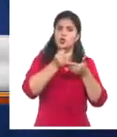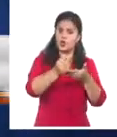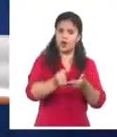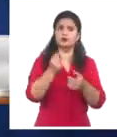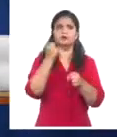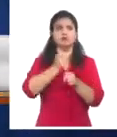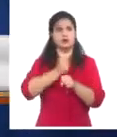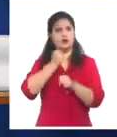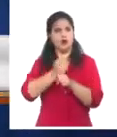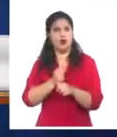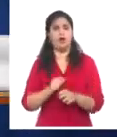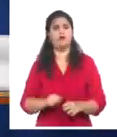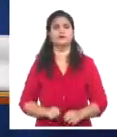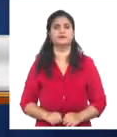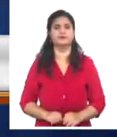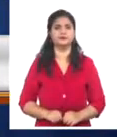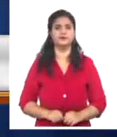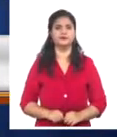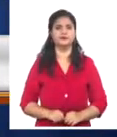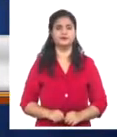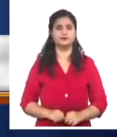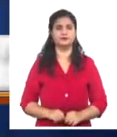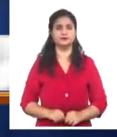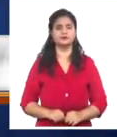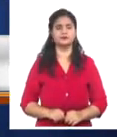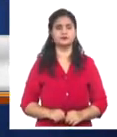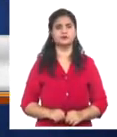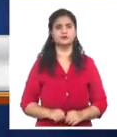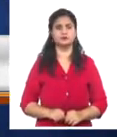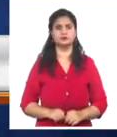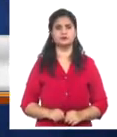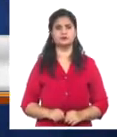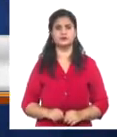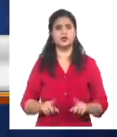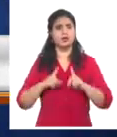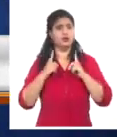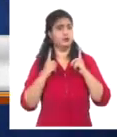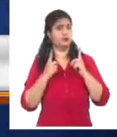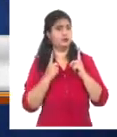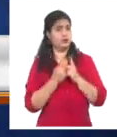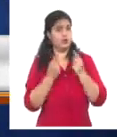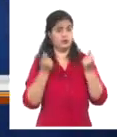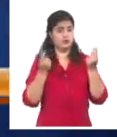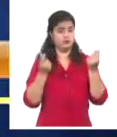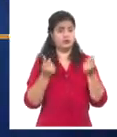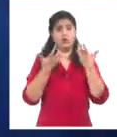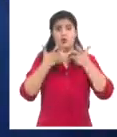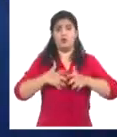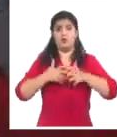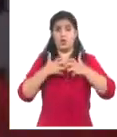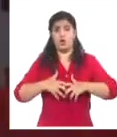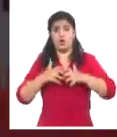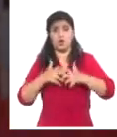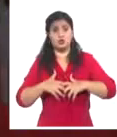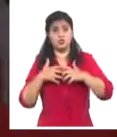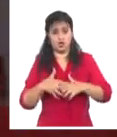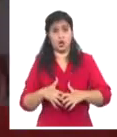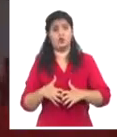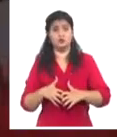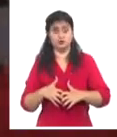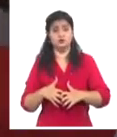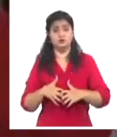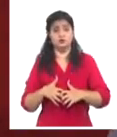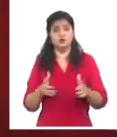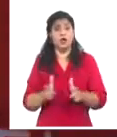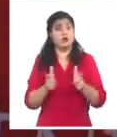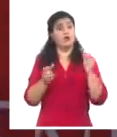financiera del pueblo, y a través de los métodos de ingreso que tenemos, es que el pueblo puede sustentarse. Antes